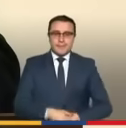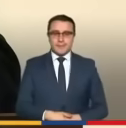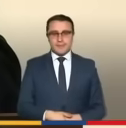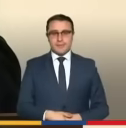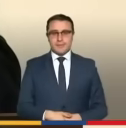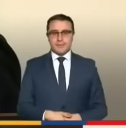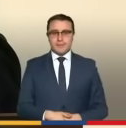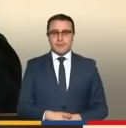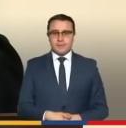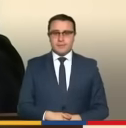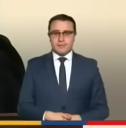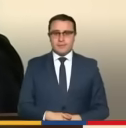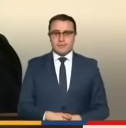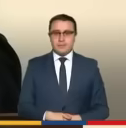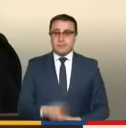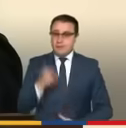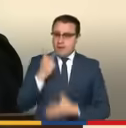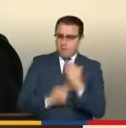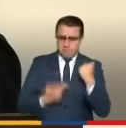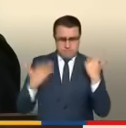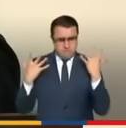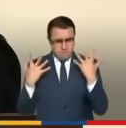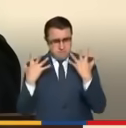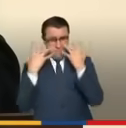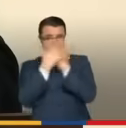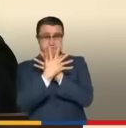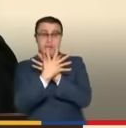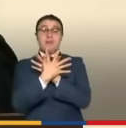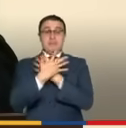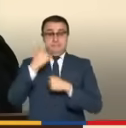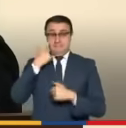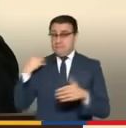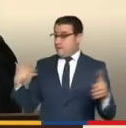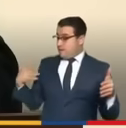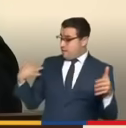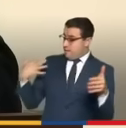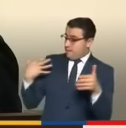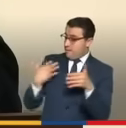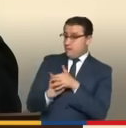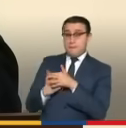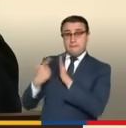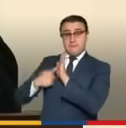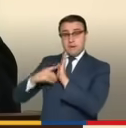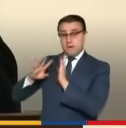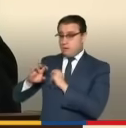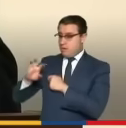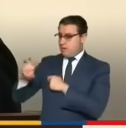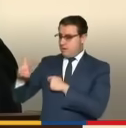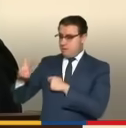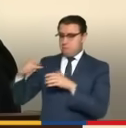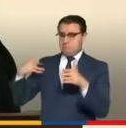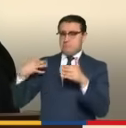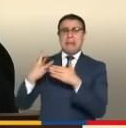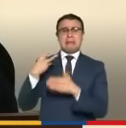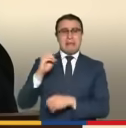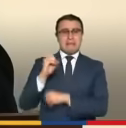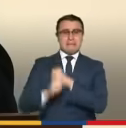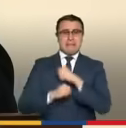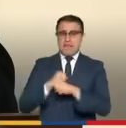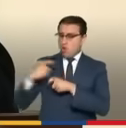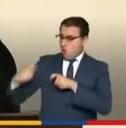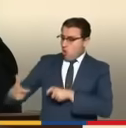confunden ambos, porque los hemos visto al cabo de estos 30 años de sesiones permanentes del Congreso